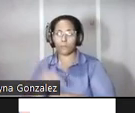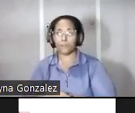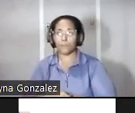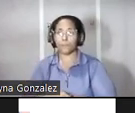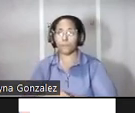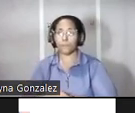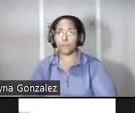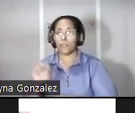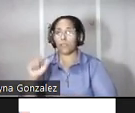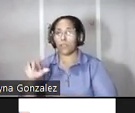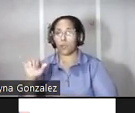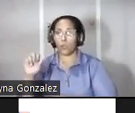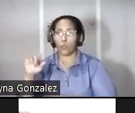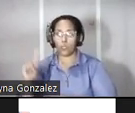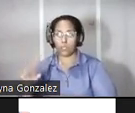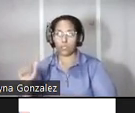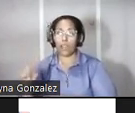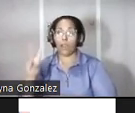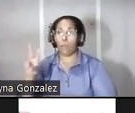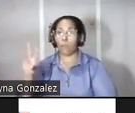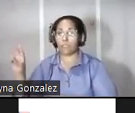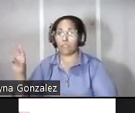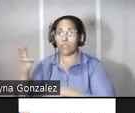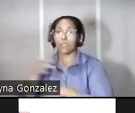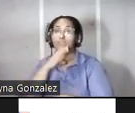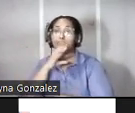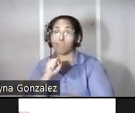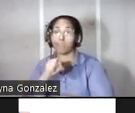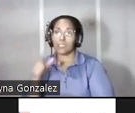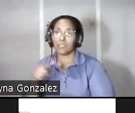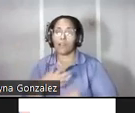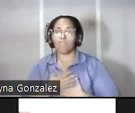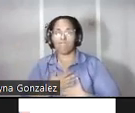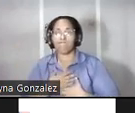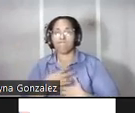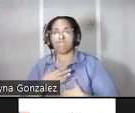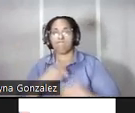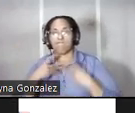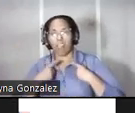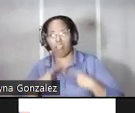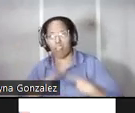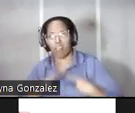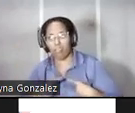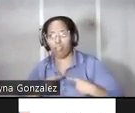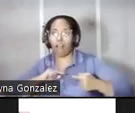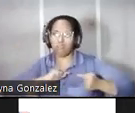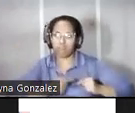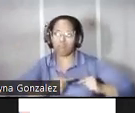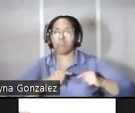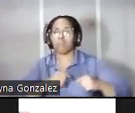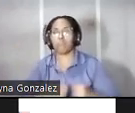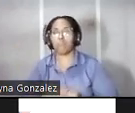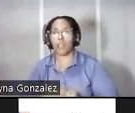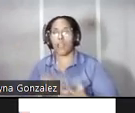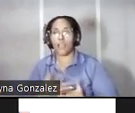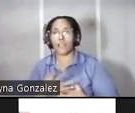se alegara que Eloísa, a sus 27 años, estuviese agobiada, deprimida por el dolor. Decían que